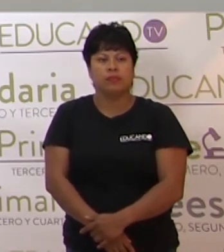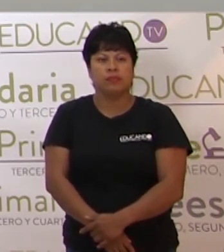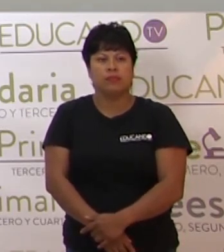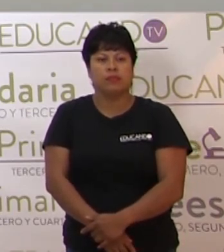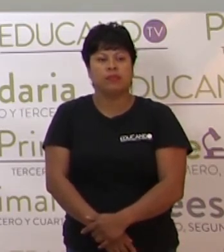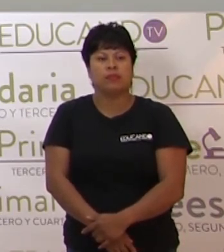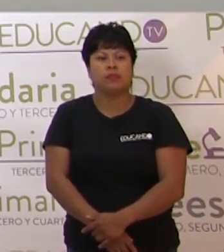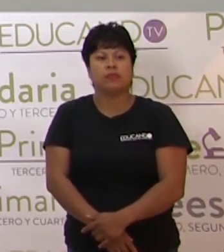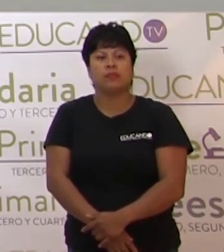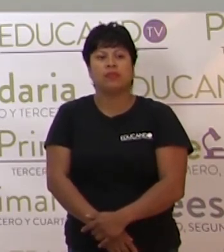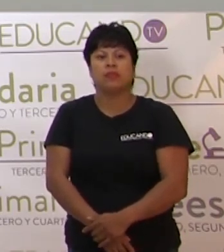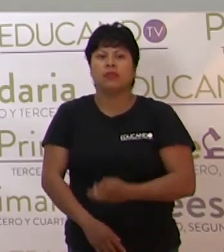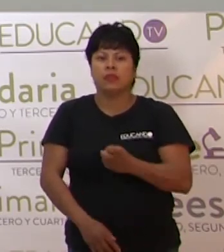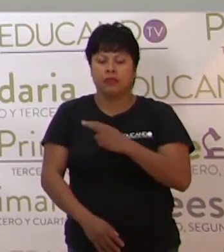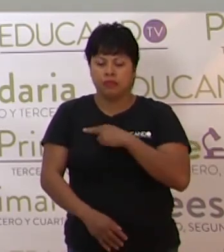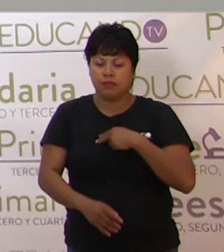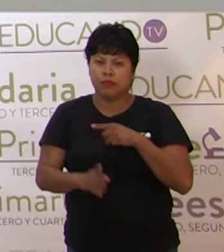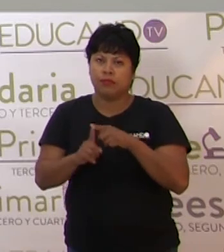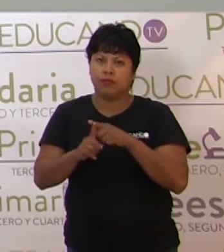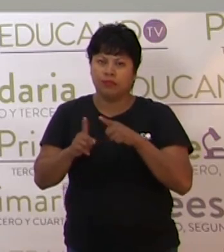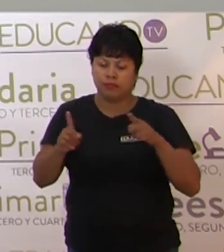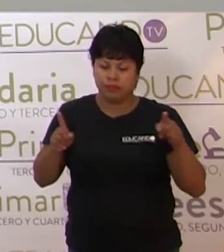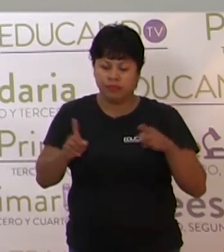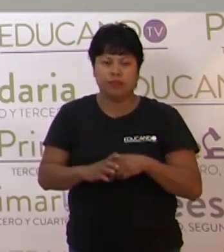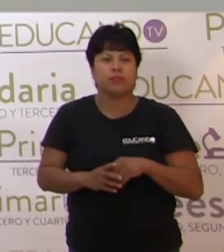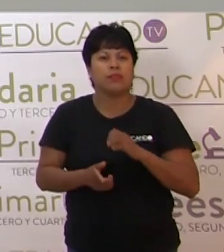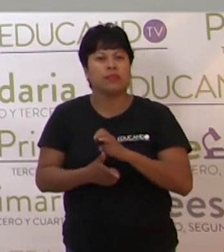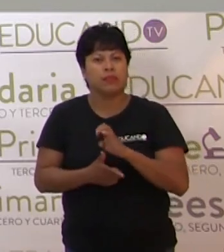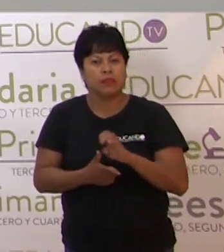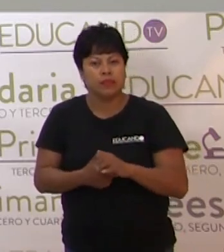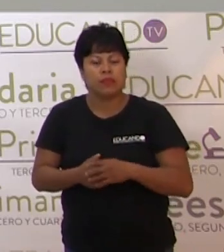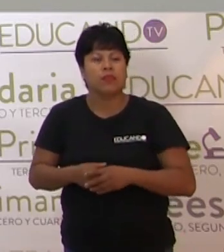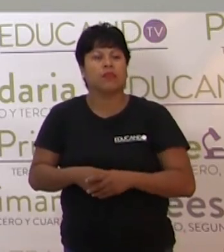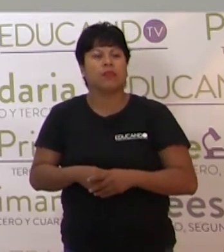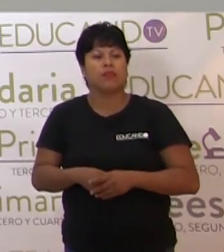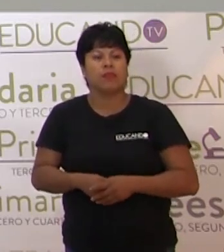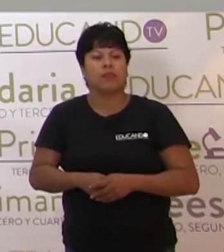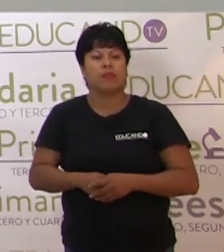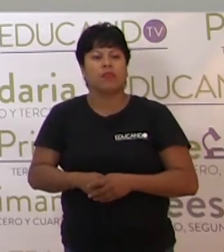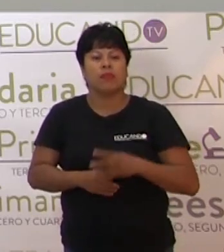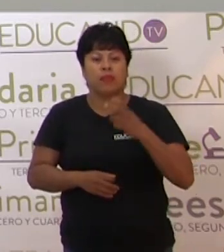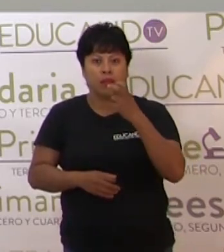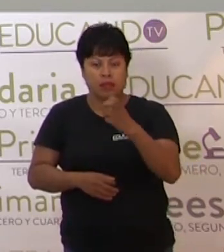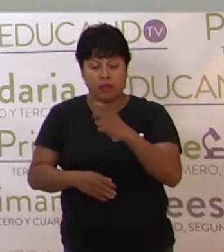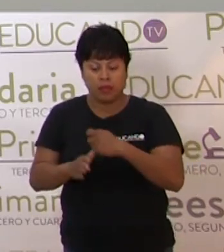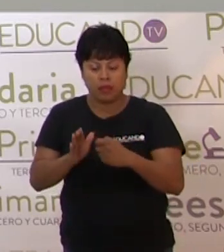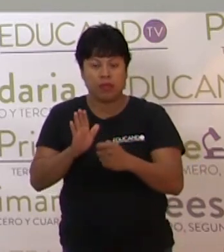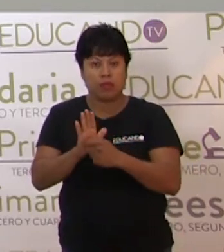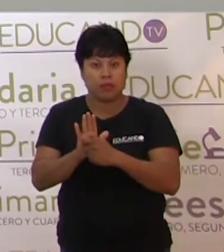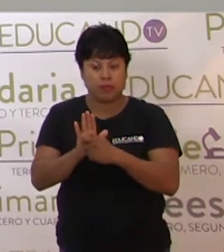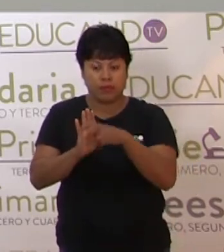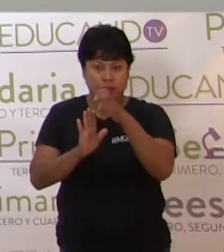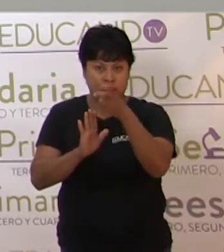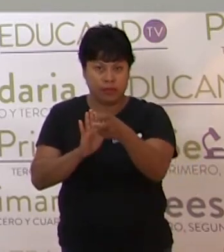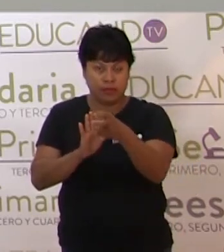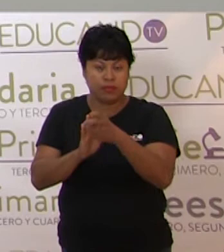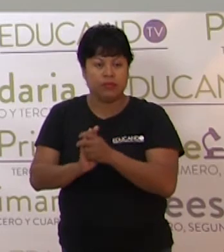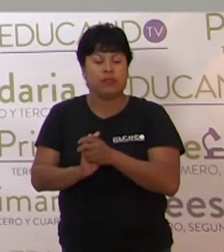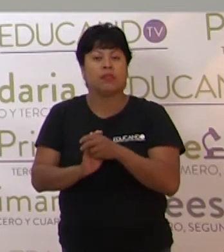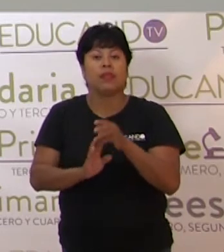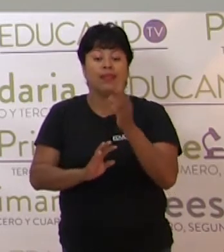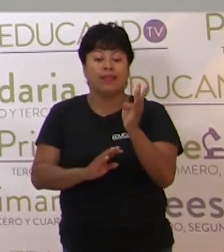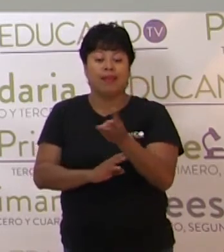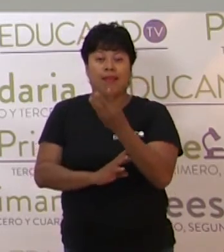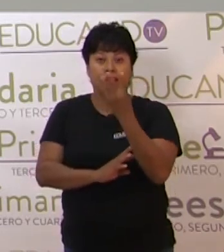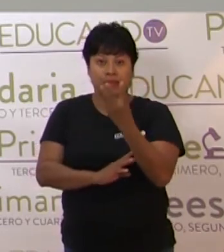y la prolongamos de acuerdo entonces el punto de intersección de las